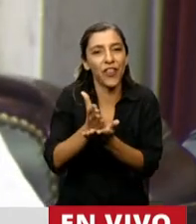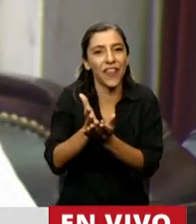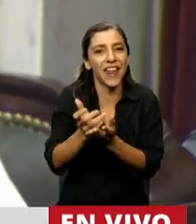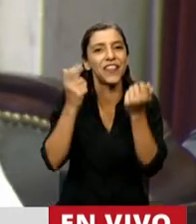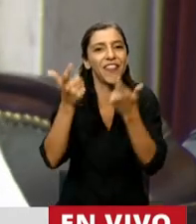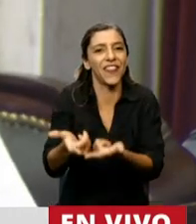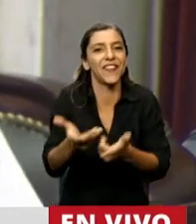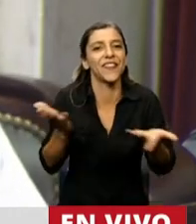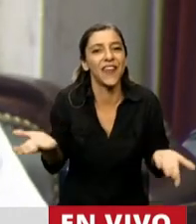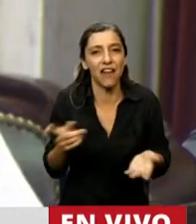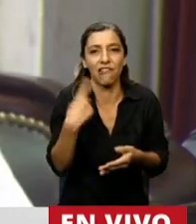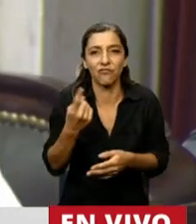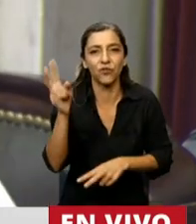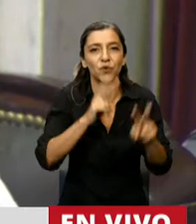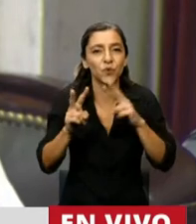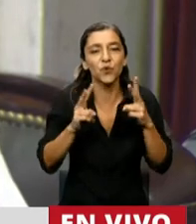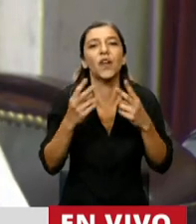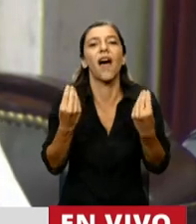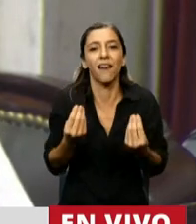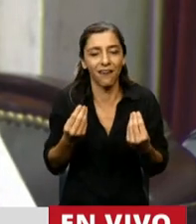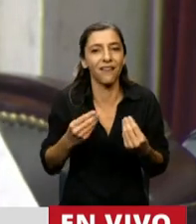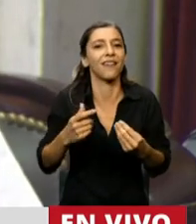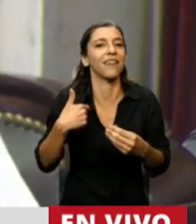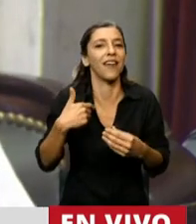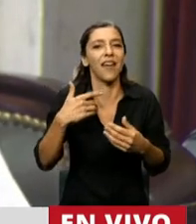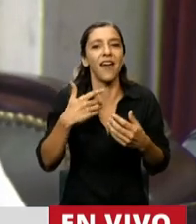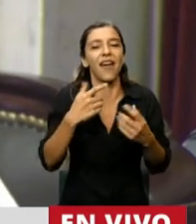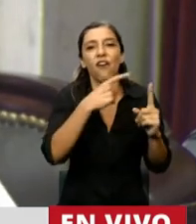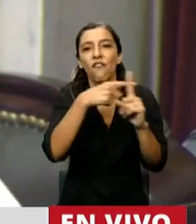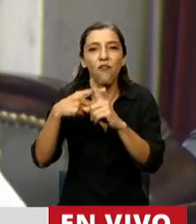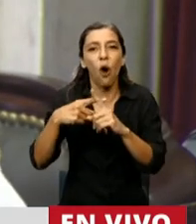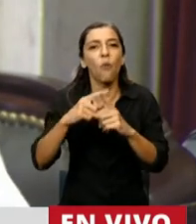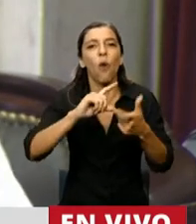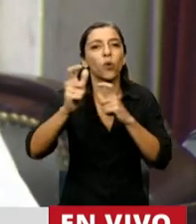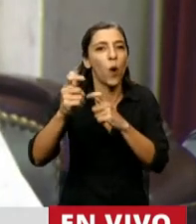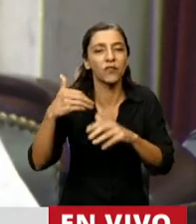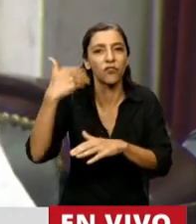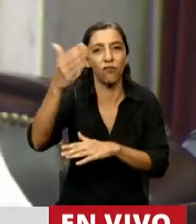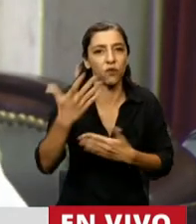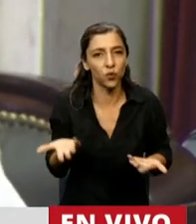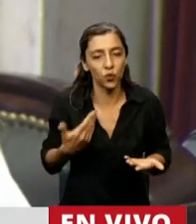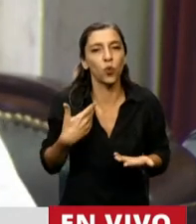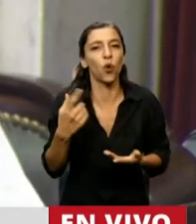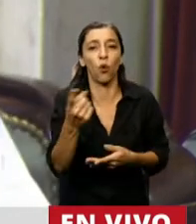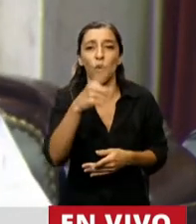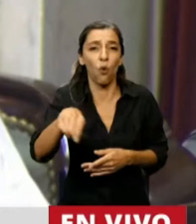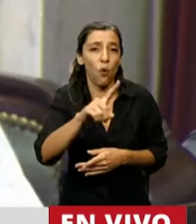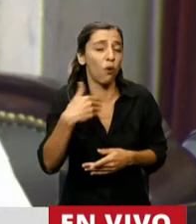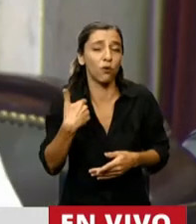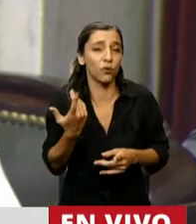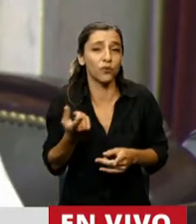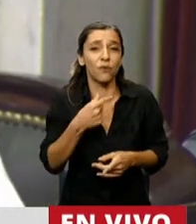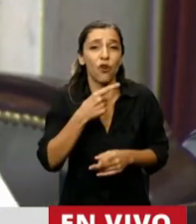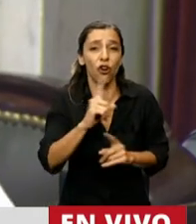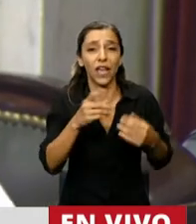previsional sostenible, previsible que necesita la Argentina. Si estuvieran dispuestos a dar todas las discusiones en pos de garantizar derechos,